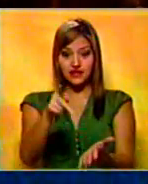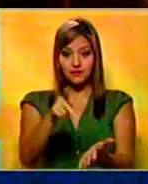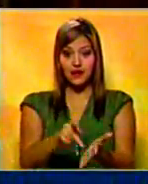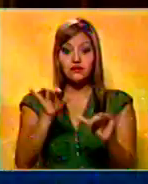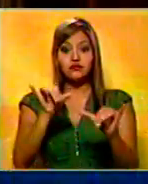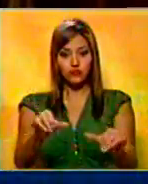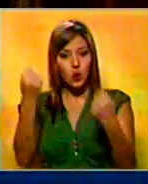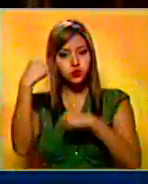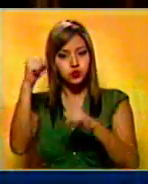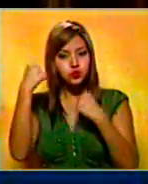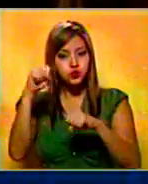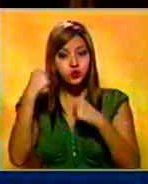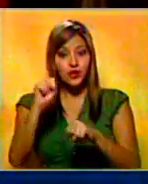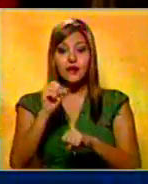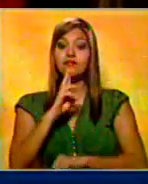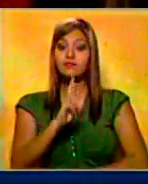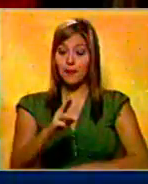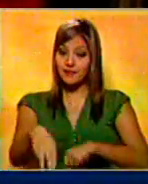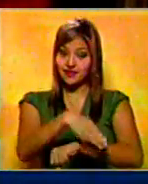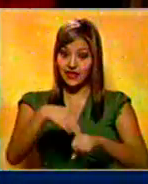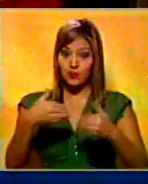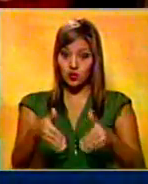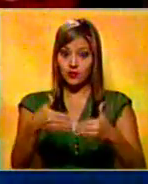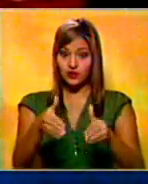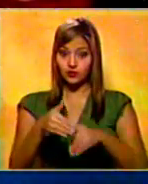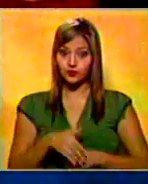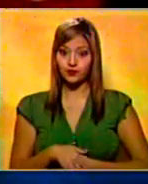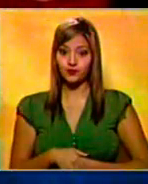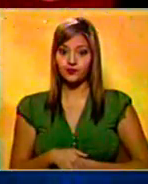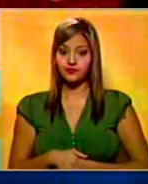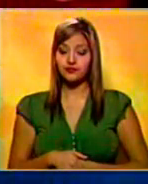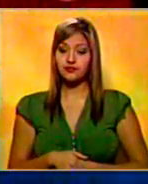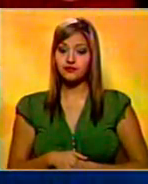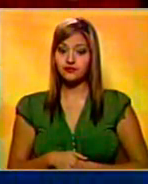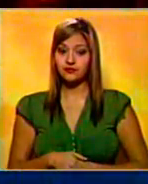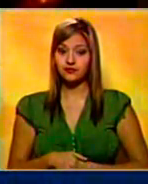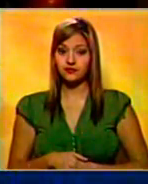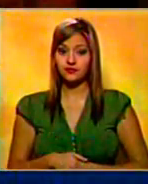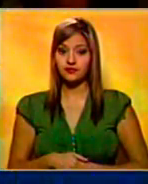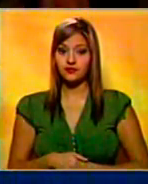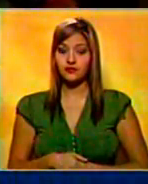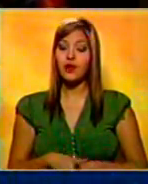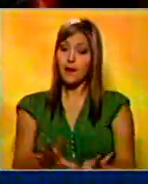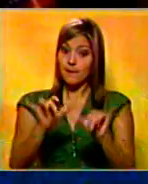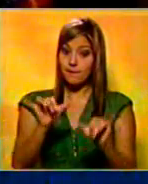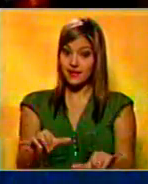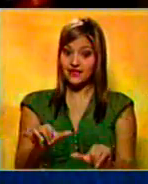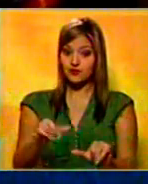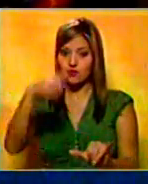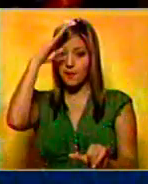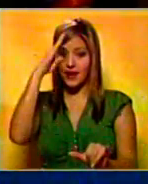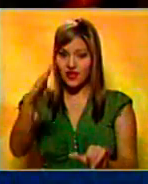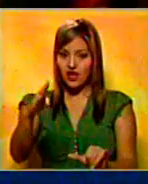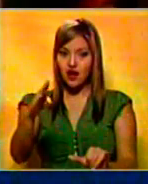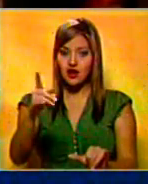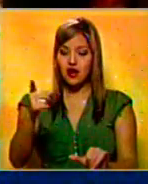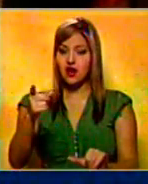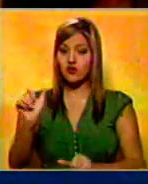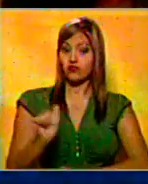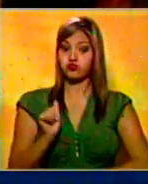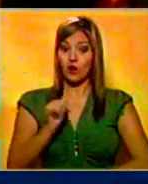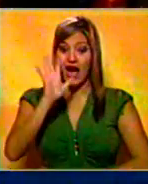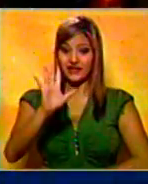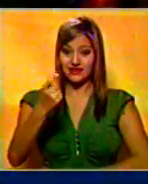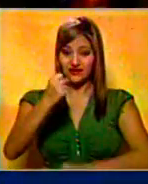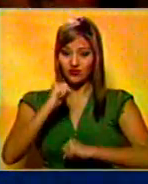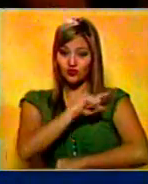este entrenamiento dictado por el Ministerio Público. ¿Y sus oficiales que van a estar participando en este? Esa Fuerza Armada arbitraria,